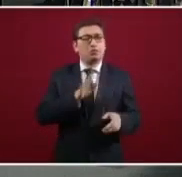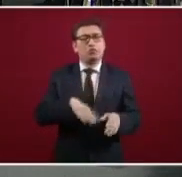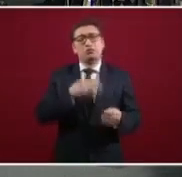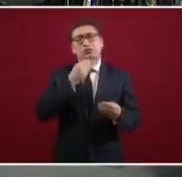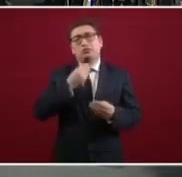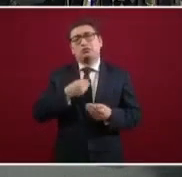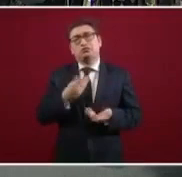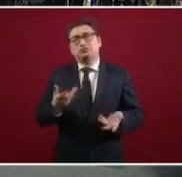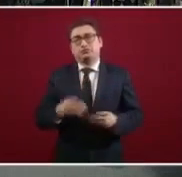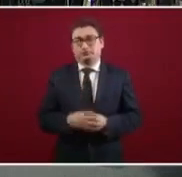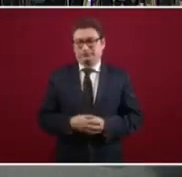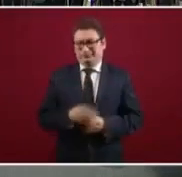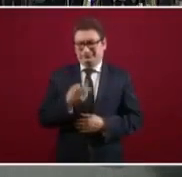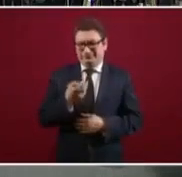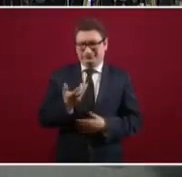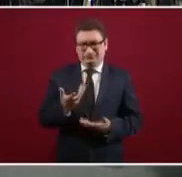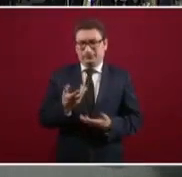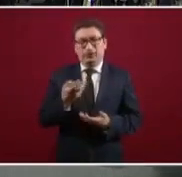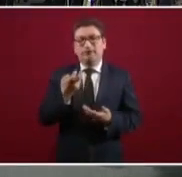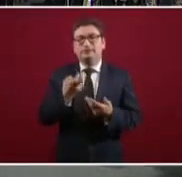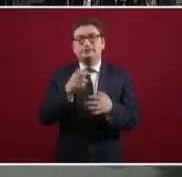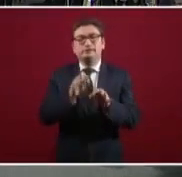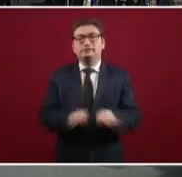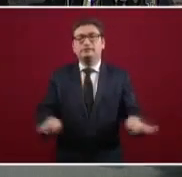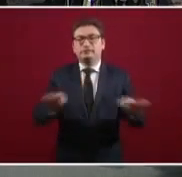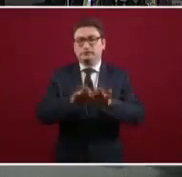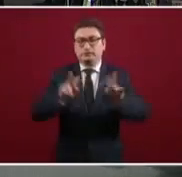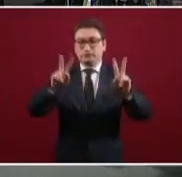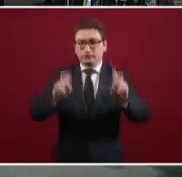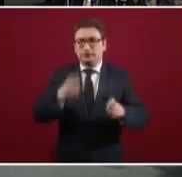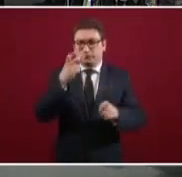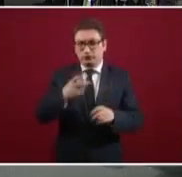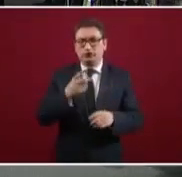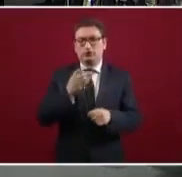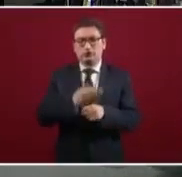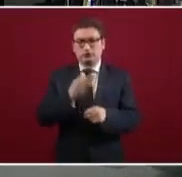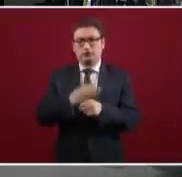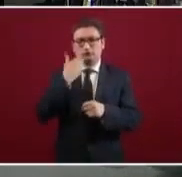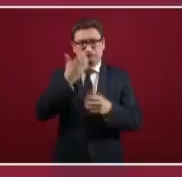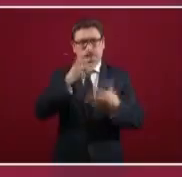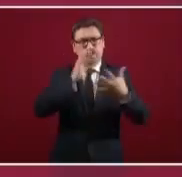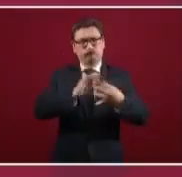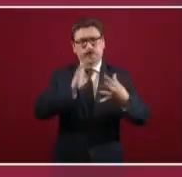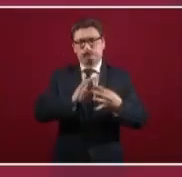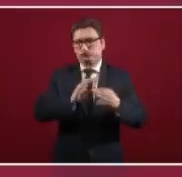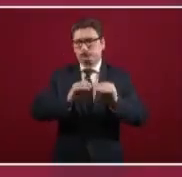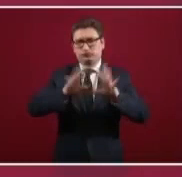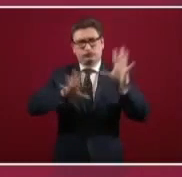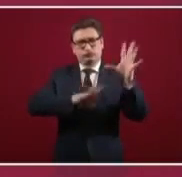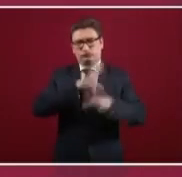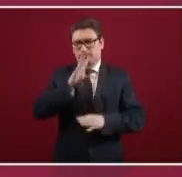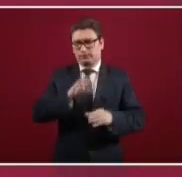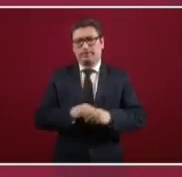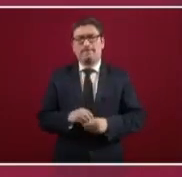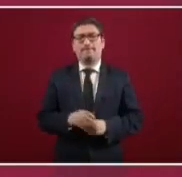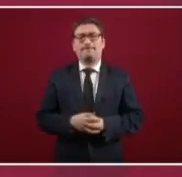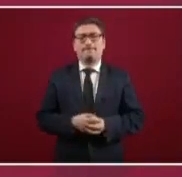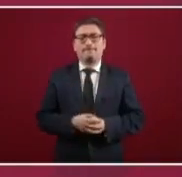importante este tema todo eso lo queremos agotar y